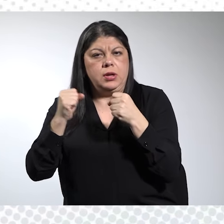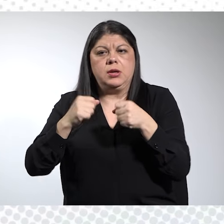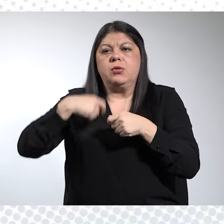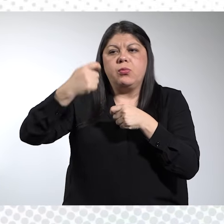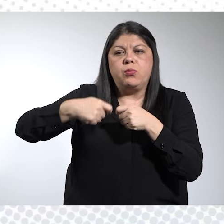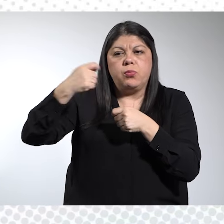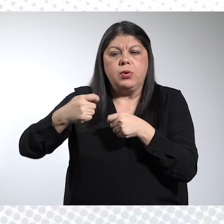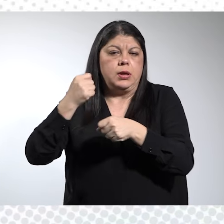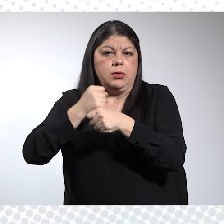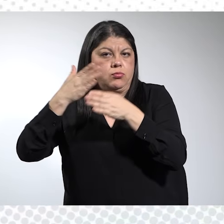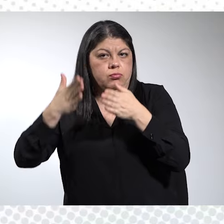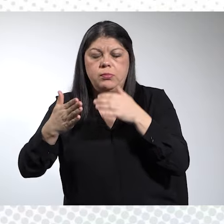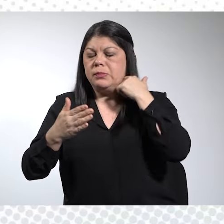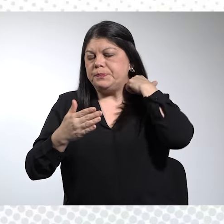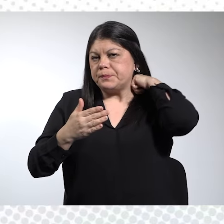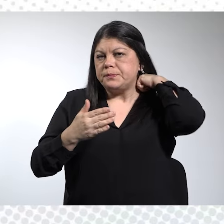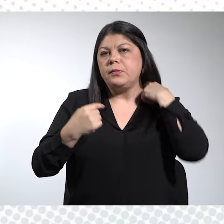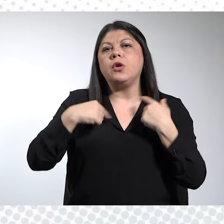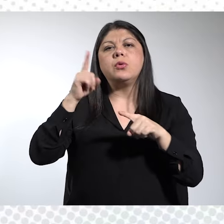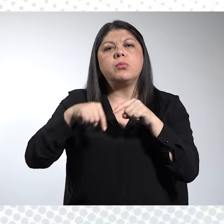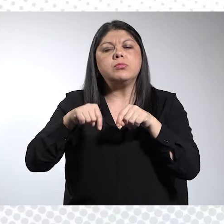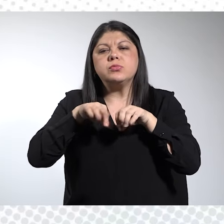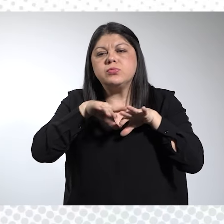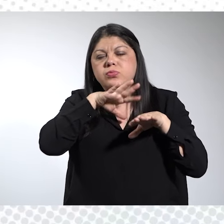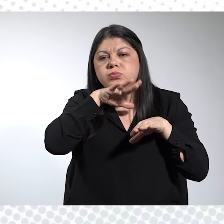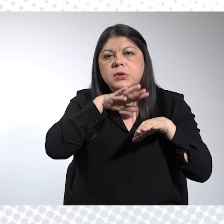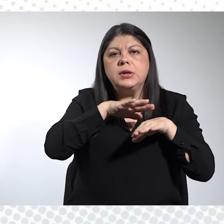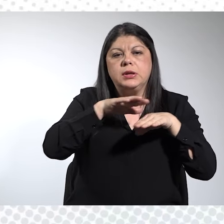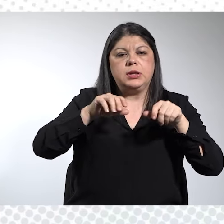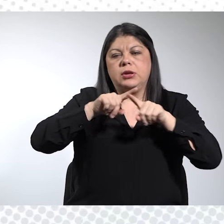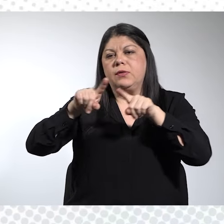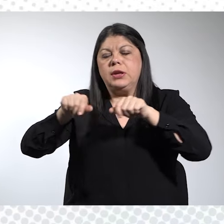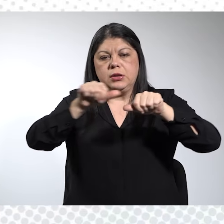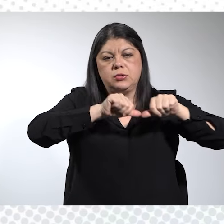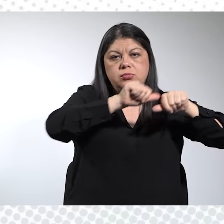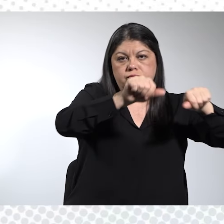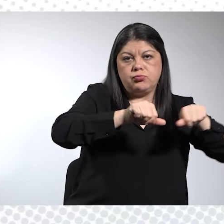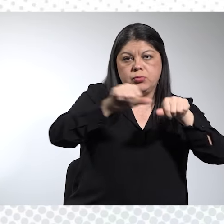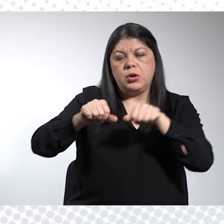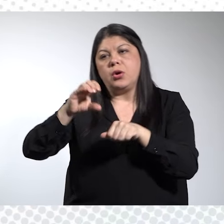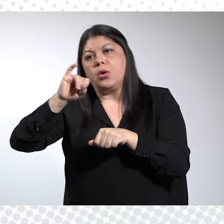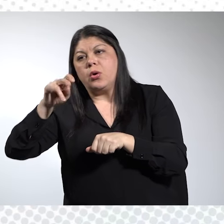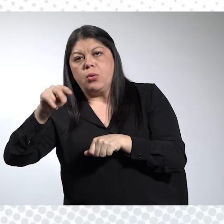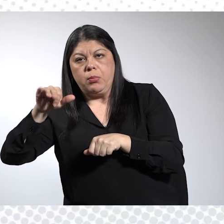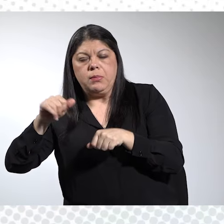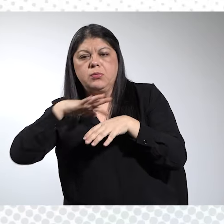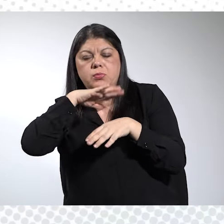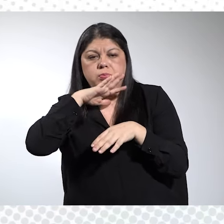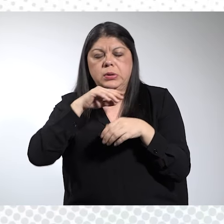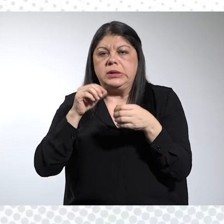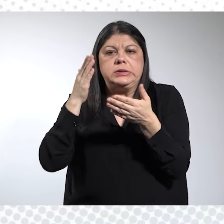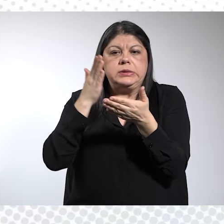no contributivo o las pensiones del IBM. No podemos contaminar el resto de los regímenes como ha venido haciendo Jupema u otros que han